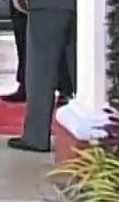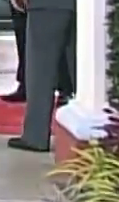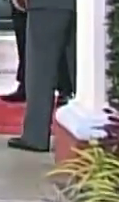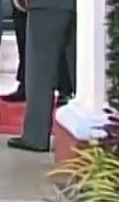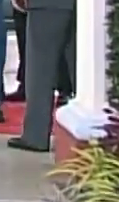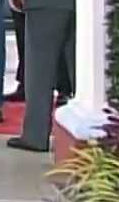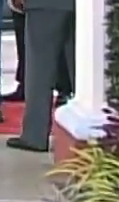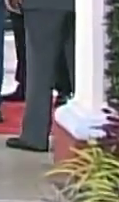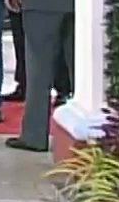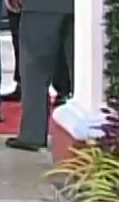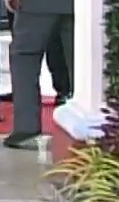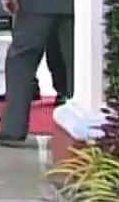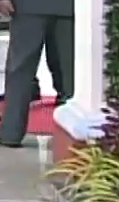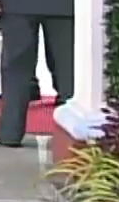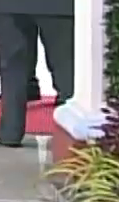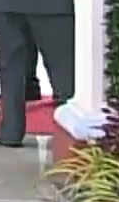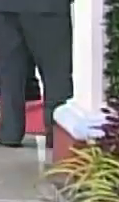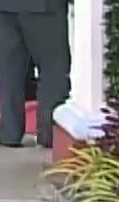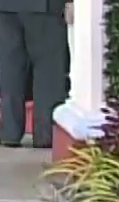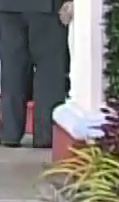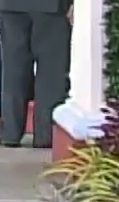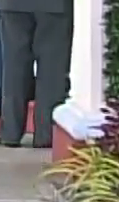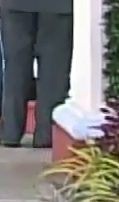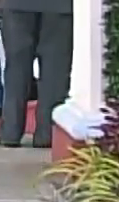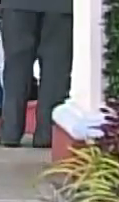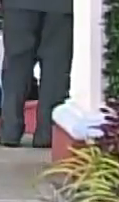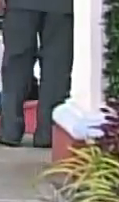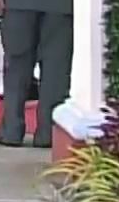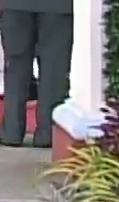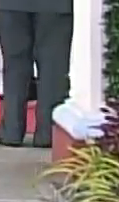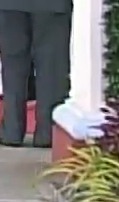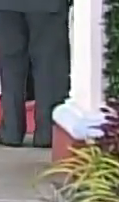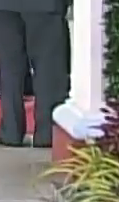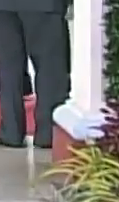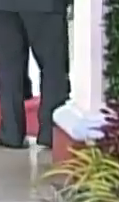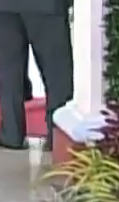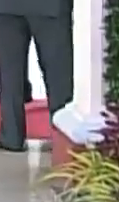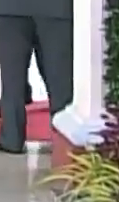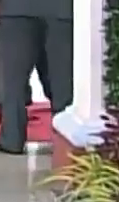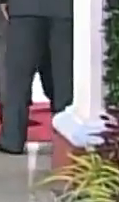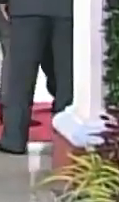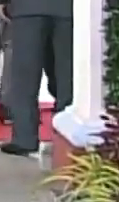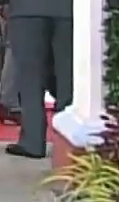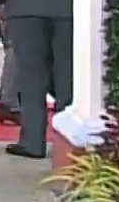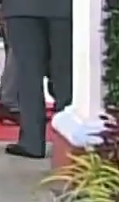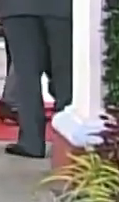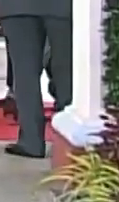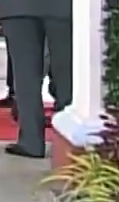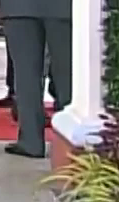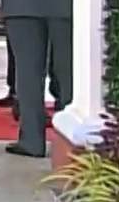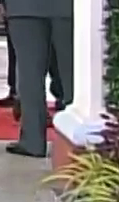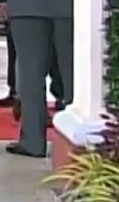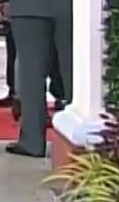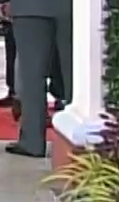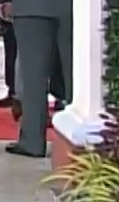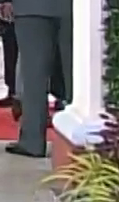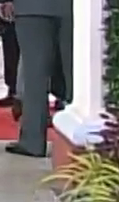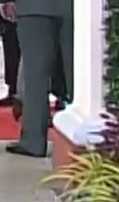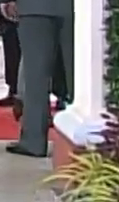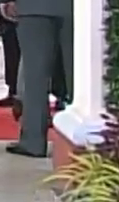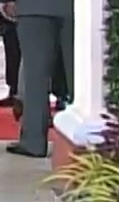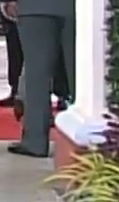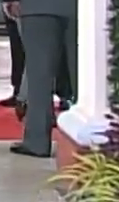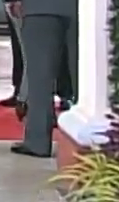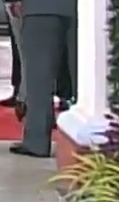y Vietnam. También el excelentísimo señor Le Viet Duyen ha exaltado el liderazgo del jefe de